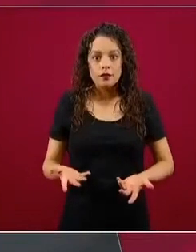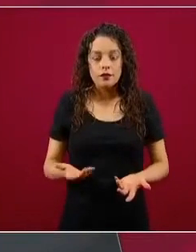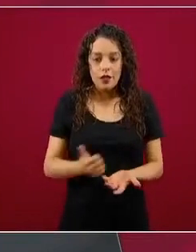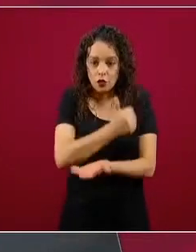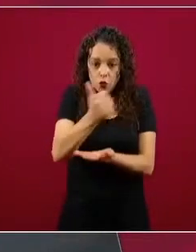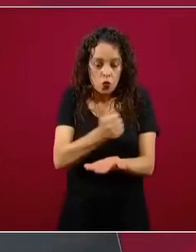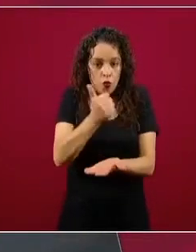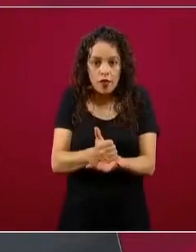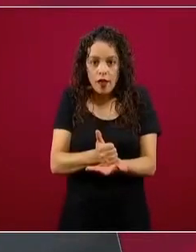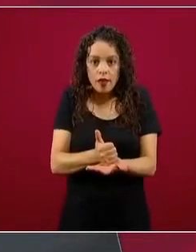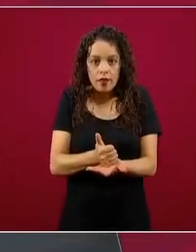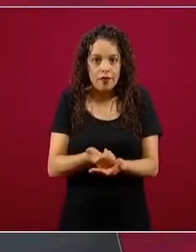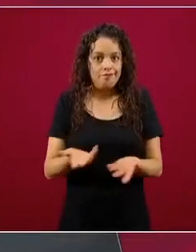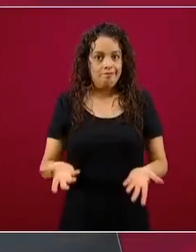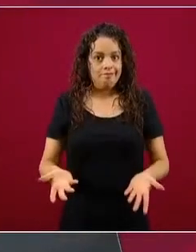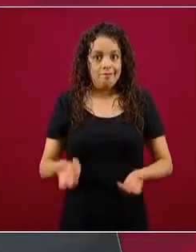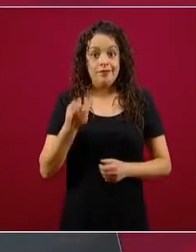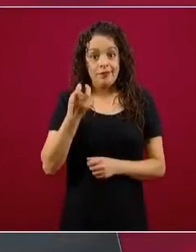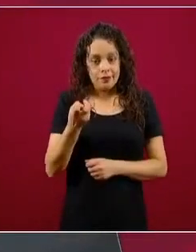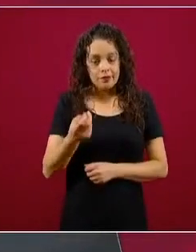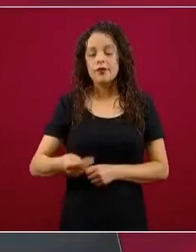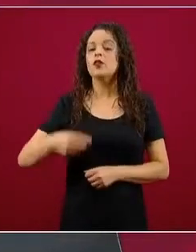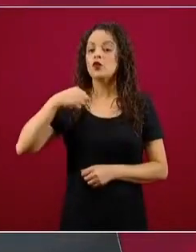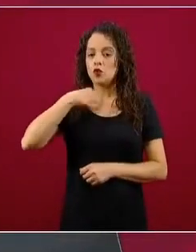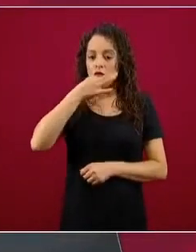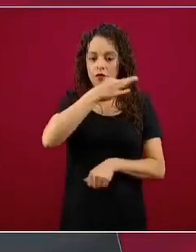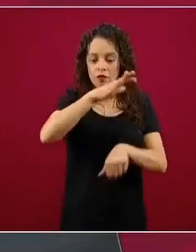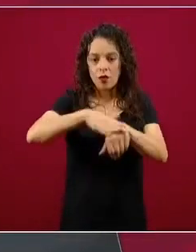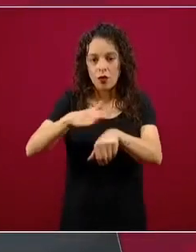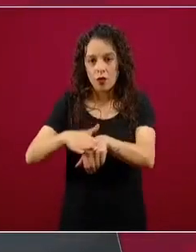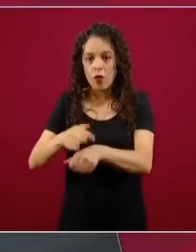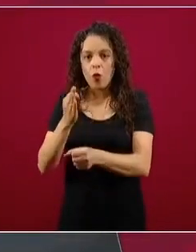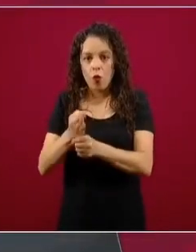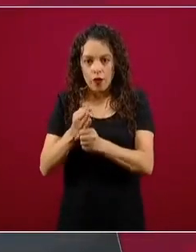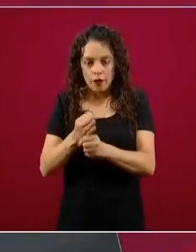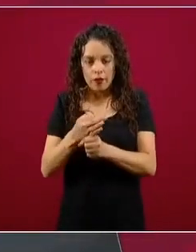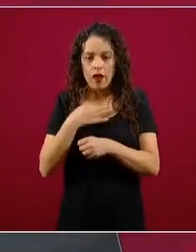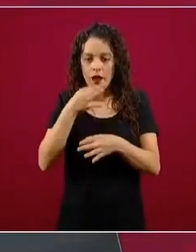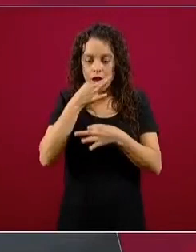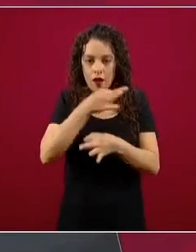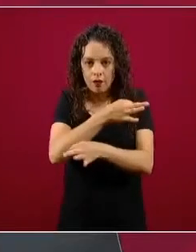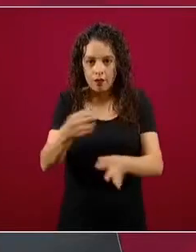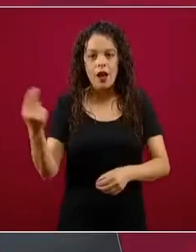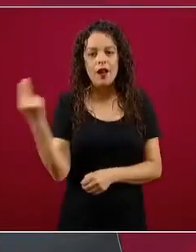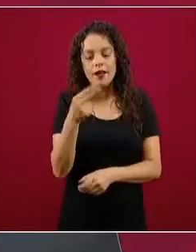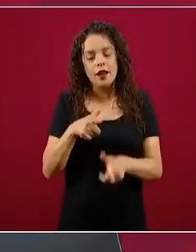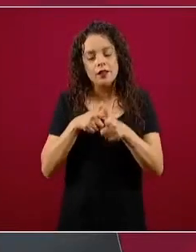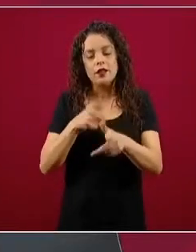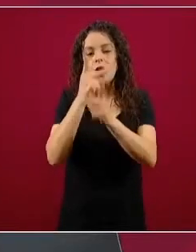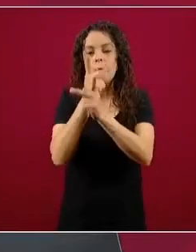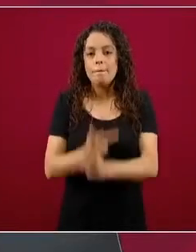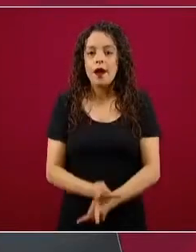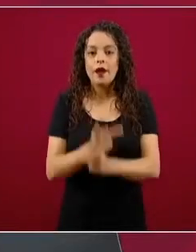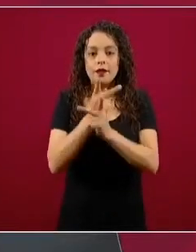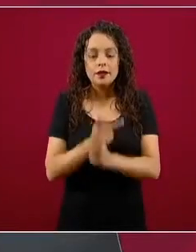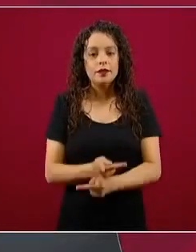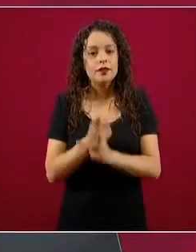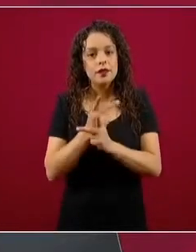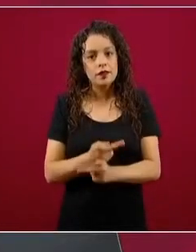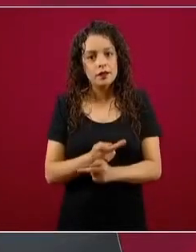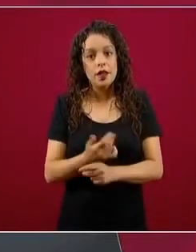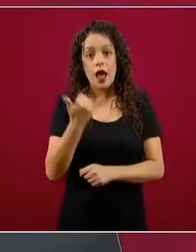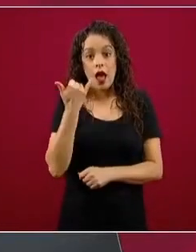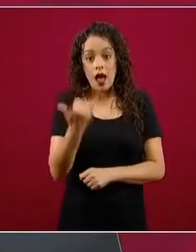vez más a que tengamos paciencia, a que tengamos claridad de la información que se